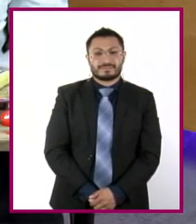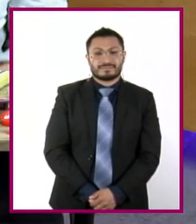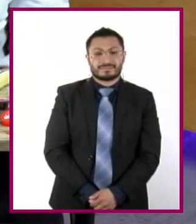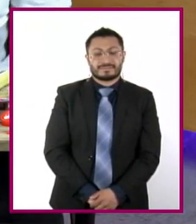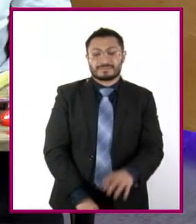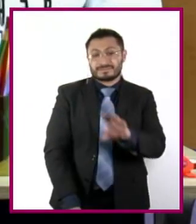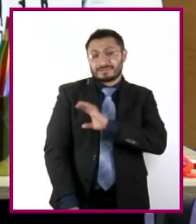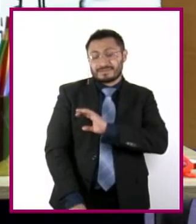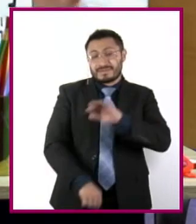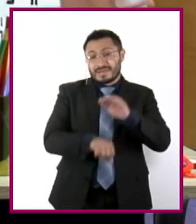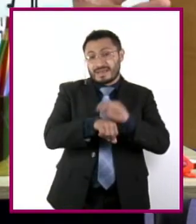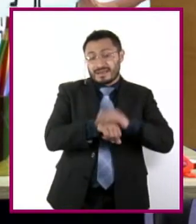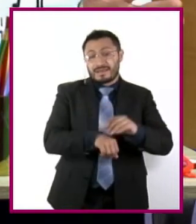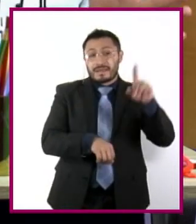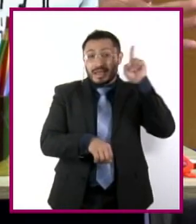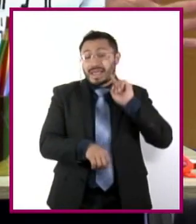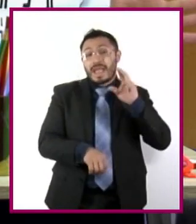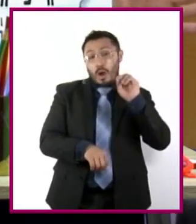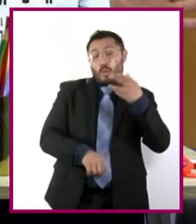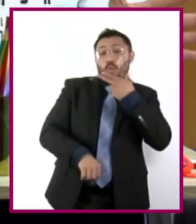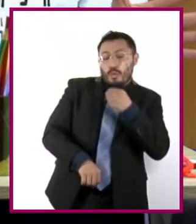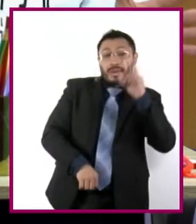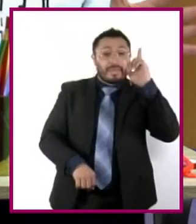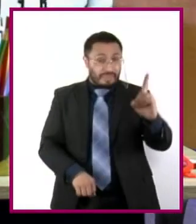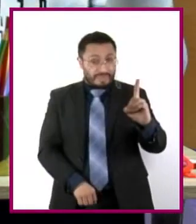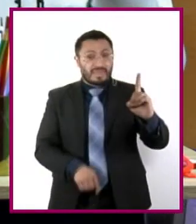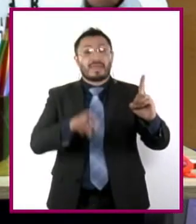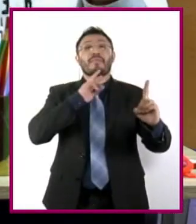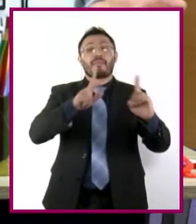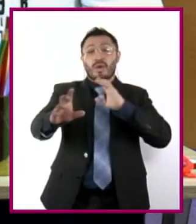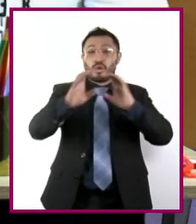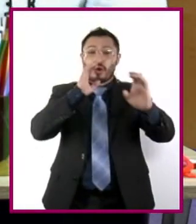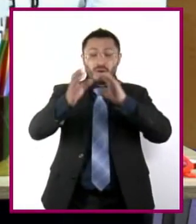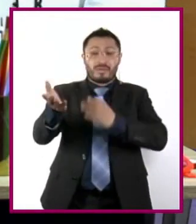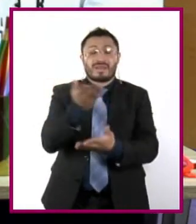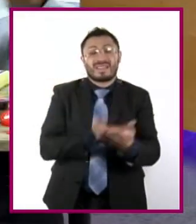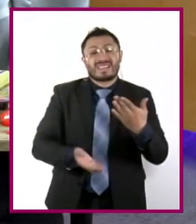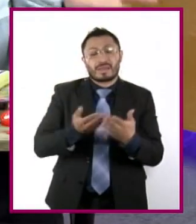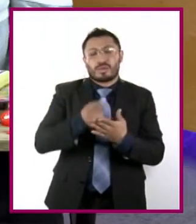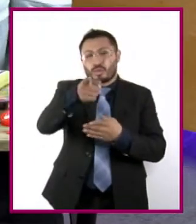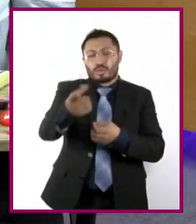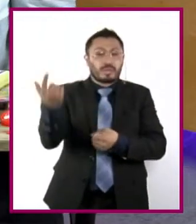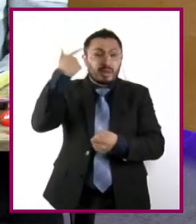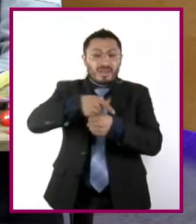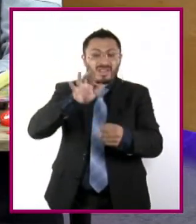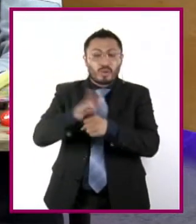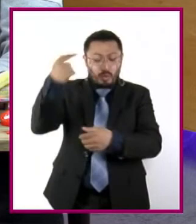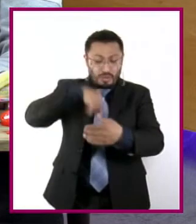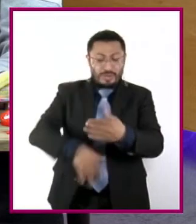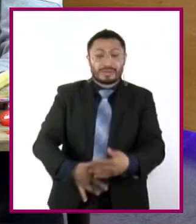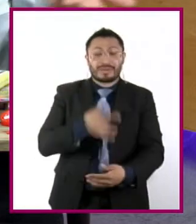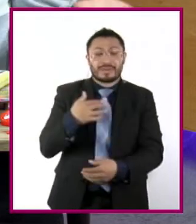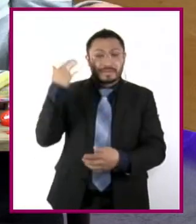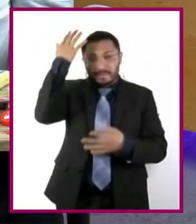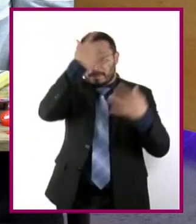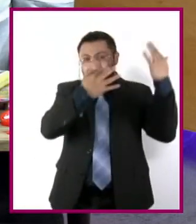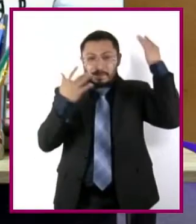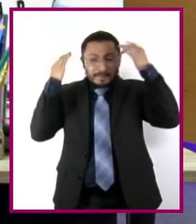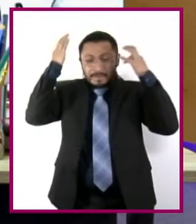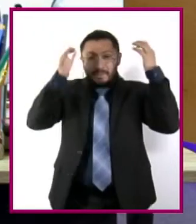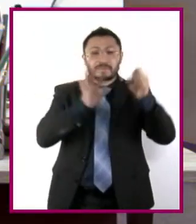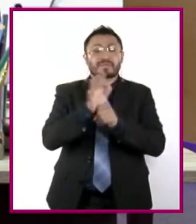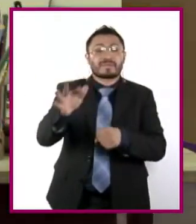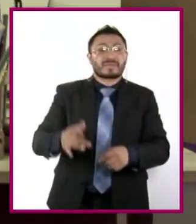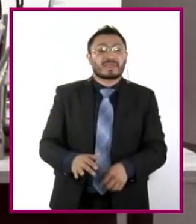Querida amiga o amigo de, para mejorar la comunicación para la convivencia, identifica lo que estás sintiendo. Analiza por qué aparecen las emociones. ¿Qué